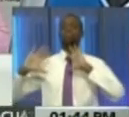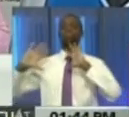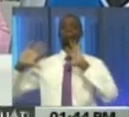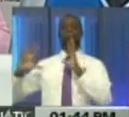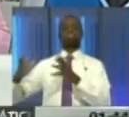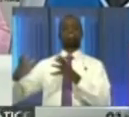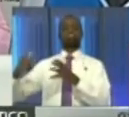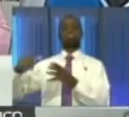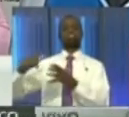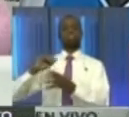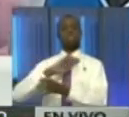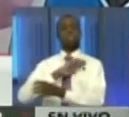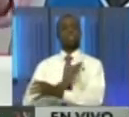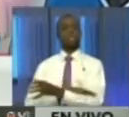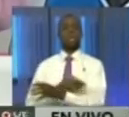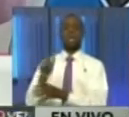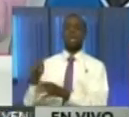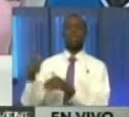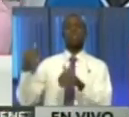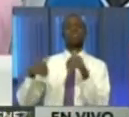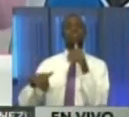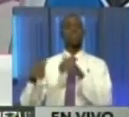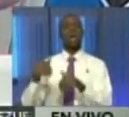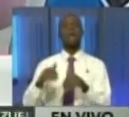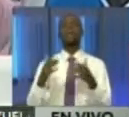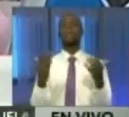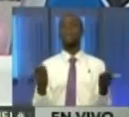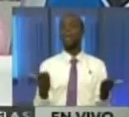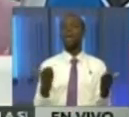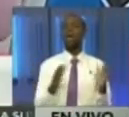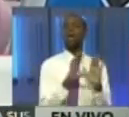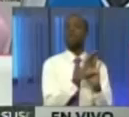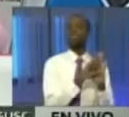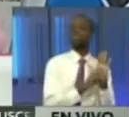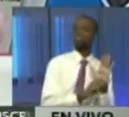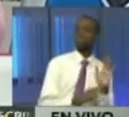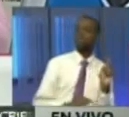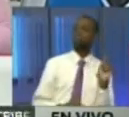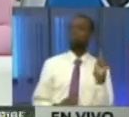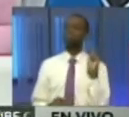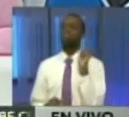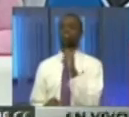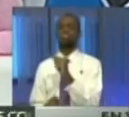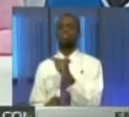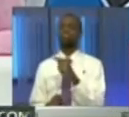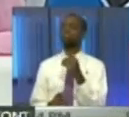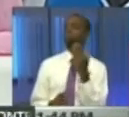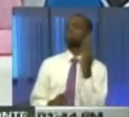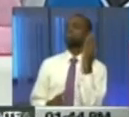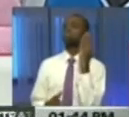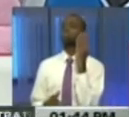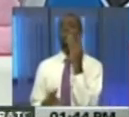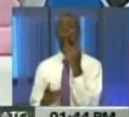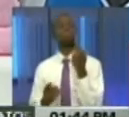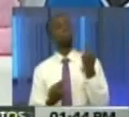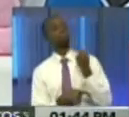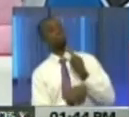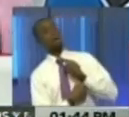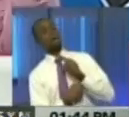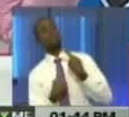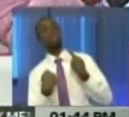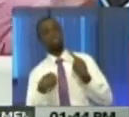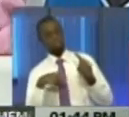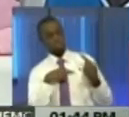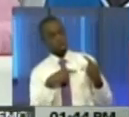mandato constitucional. Mandato constitucional de darle seguridad y de garantizar los procesos